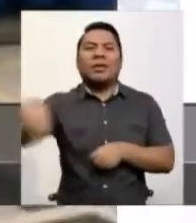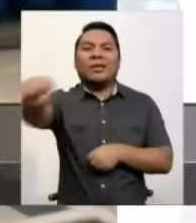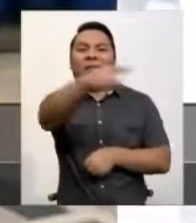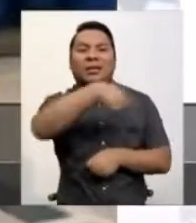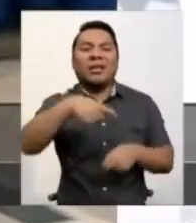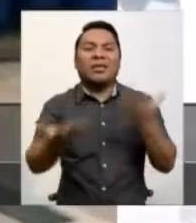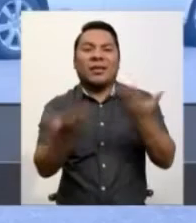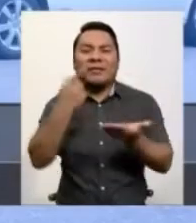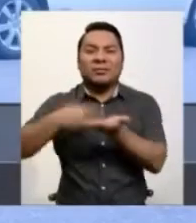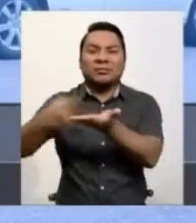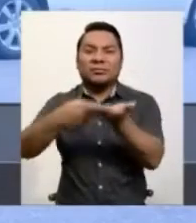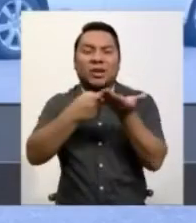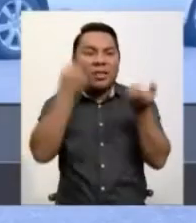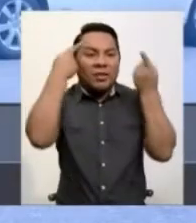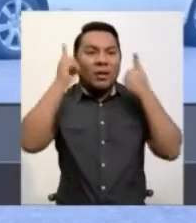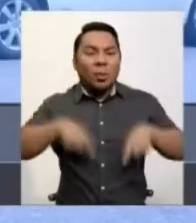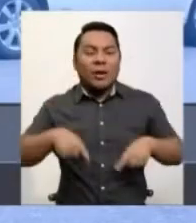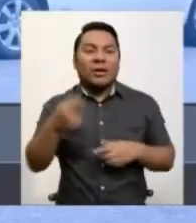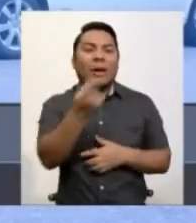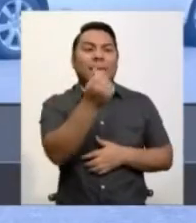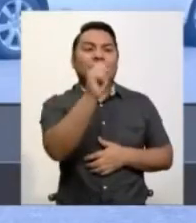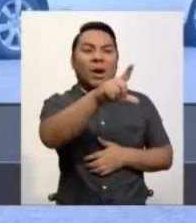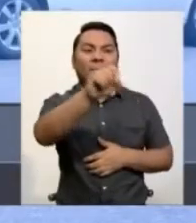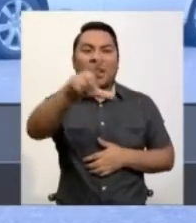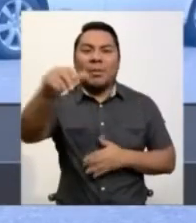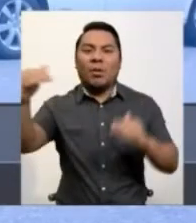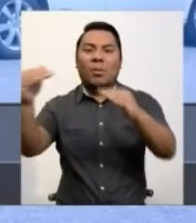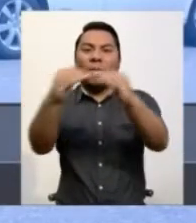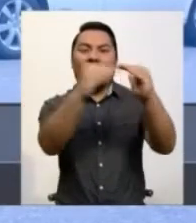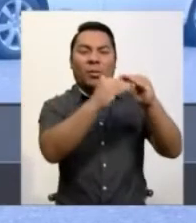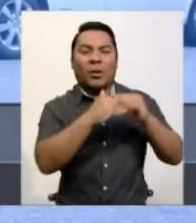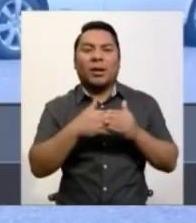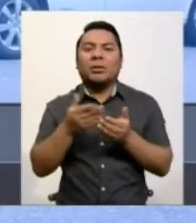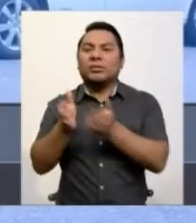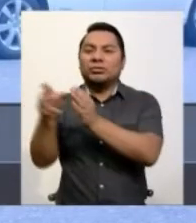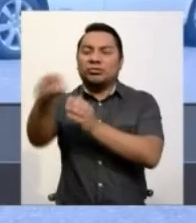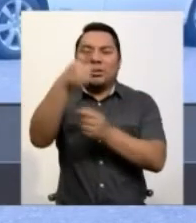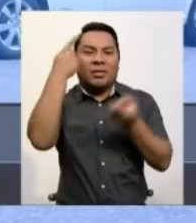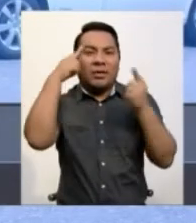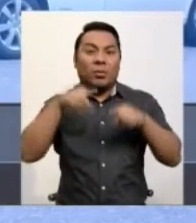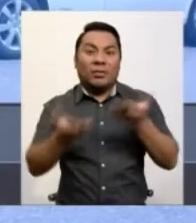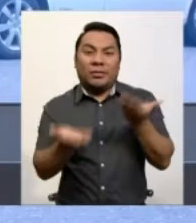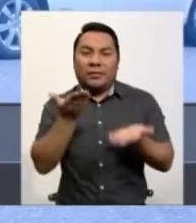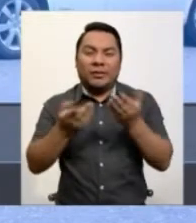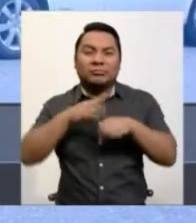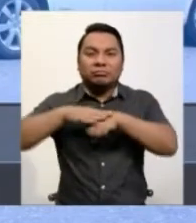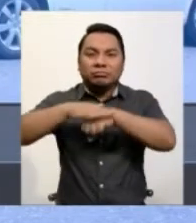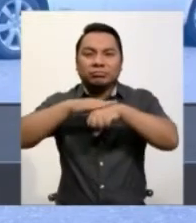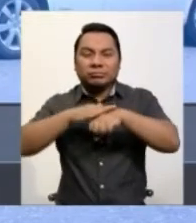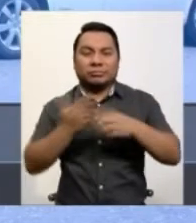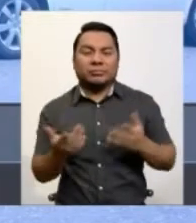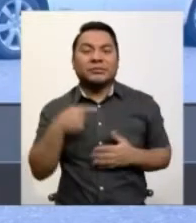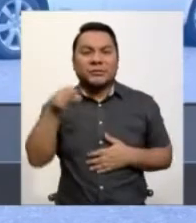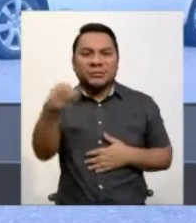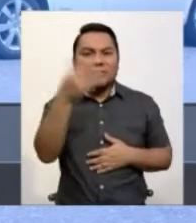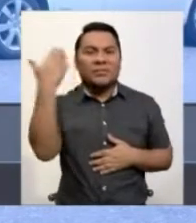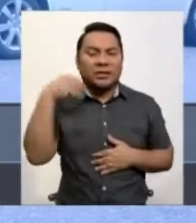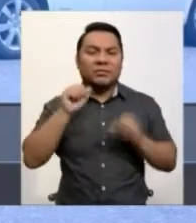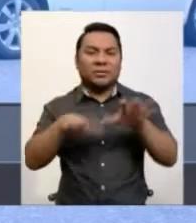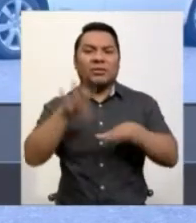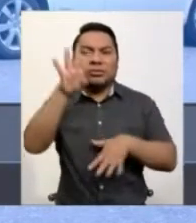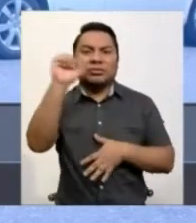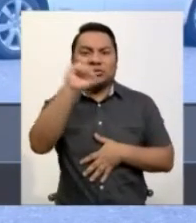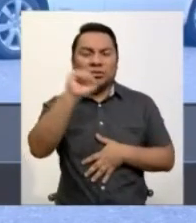de precios. El GLP de un balón doméstico de 10 kilos tiene un precio neto de 14 soles con